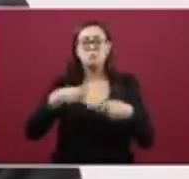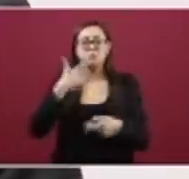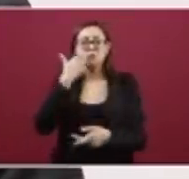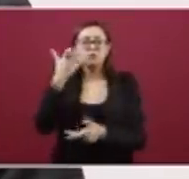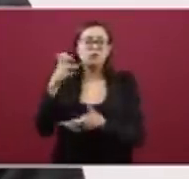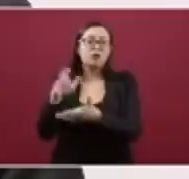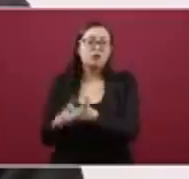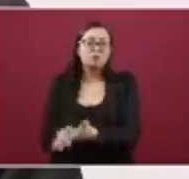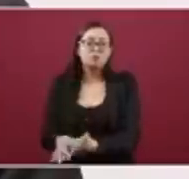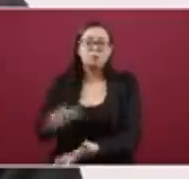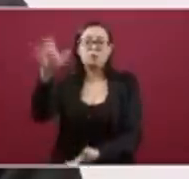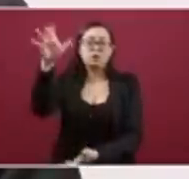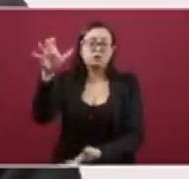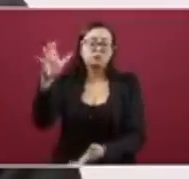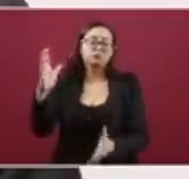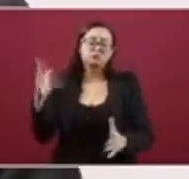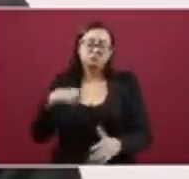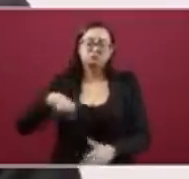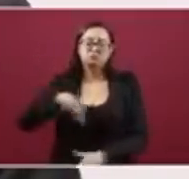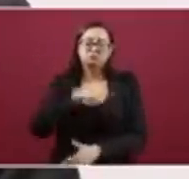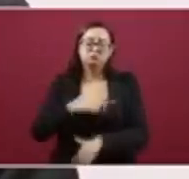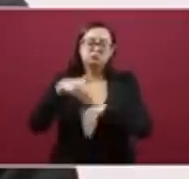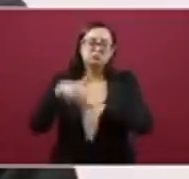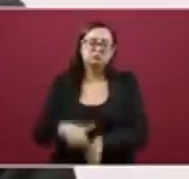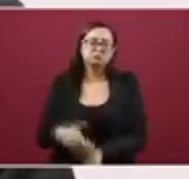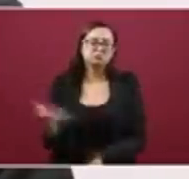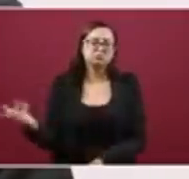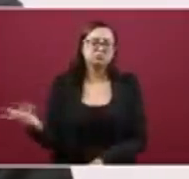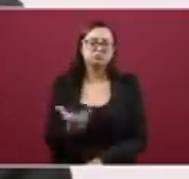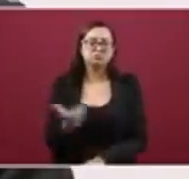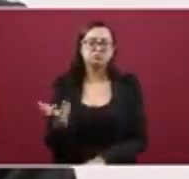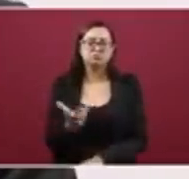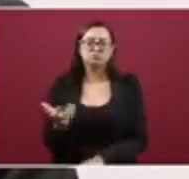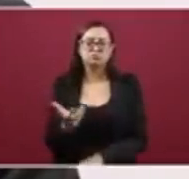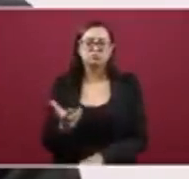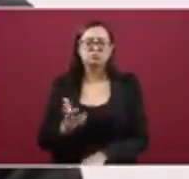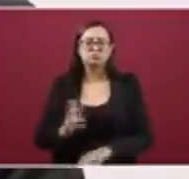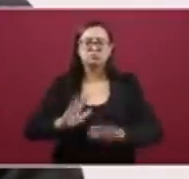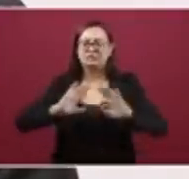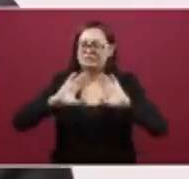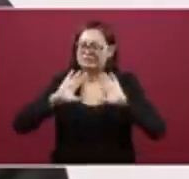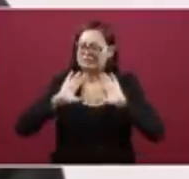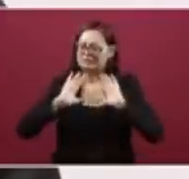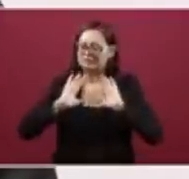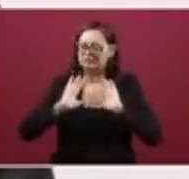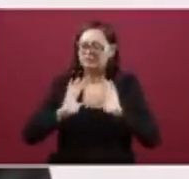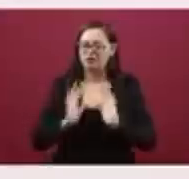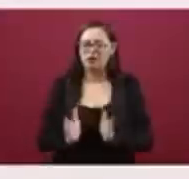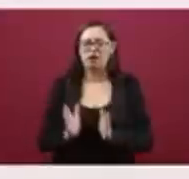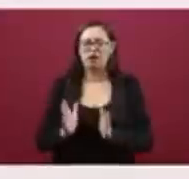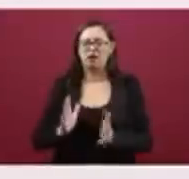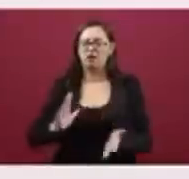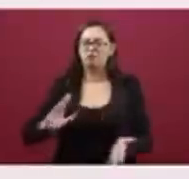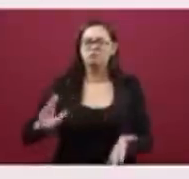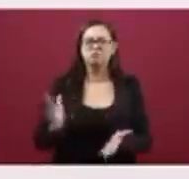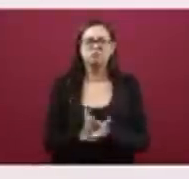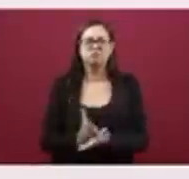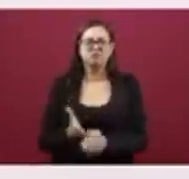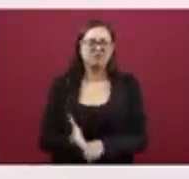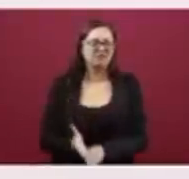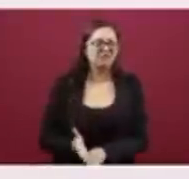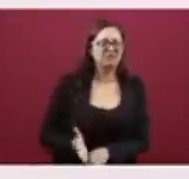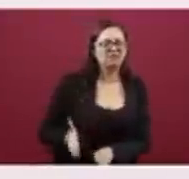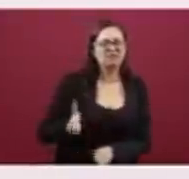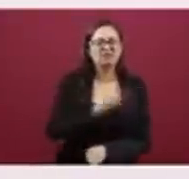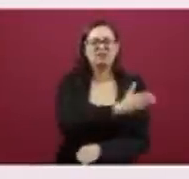del pueblo y acabar de una vez para siempre con las antiguas prácticas